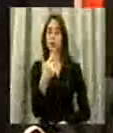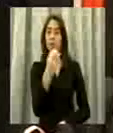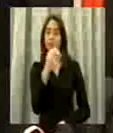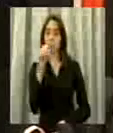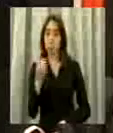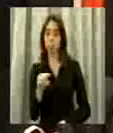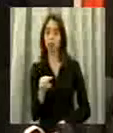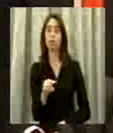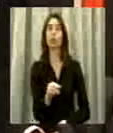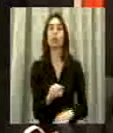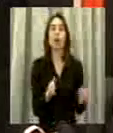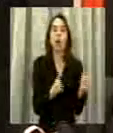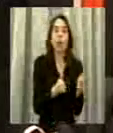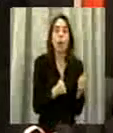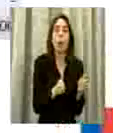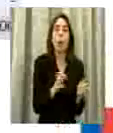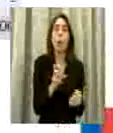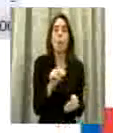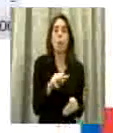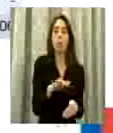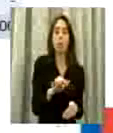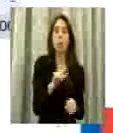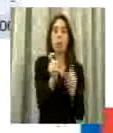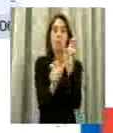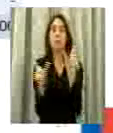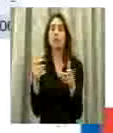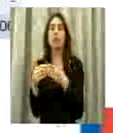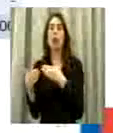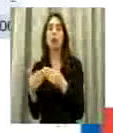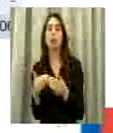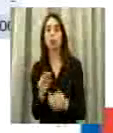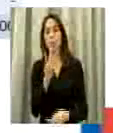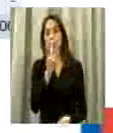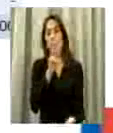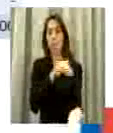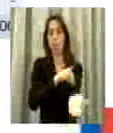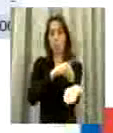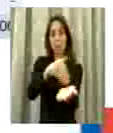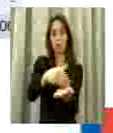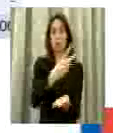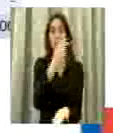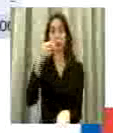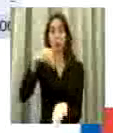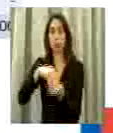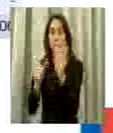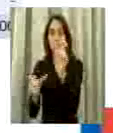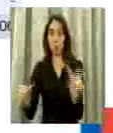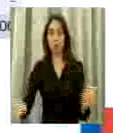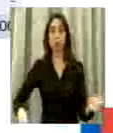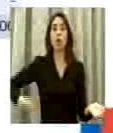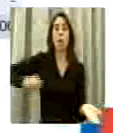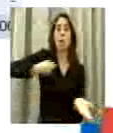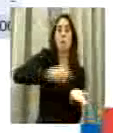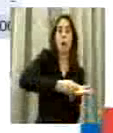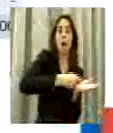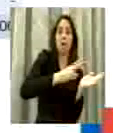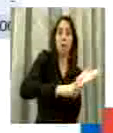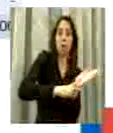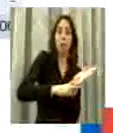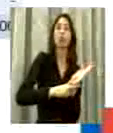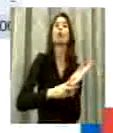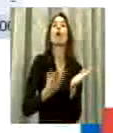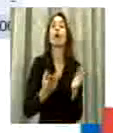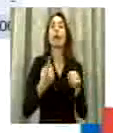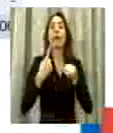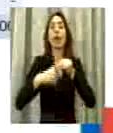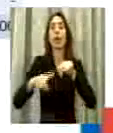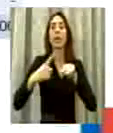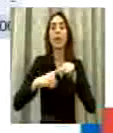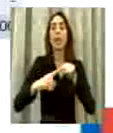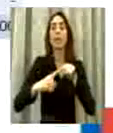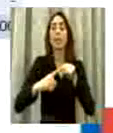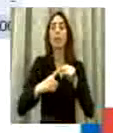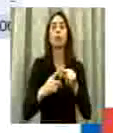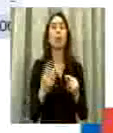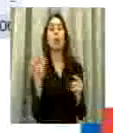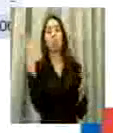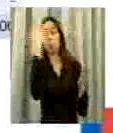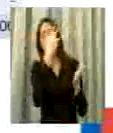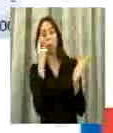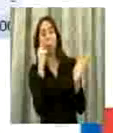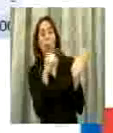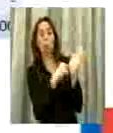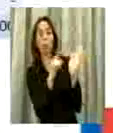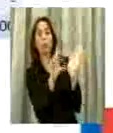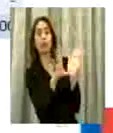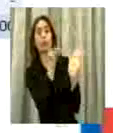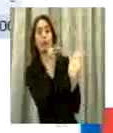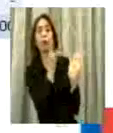99,7% son pymes o personas naturales. 3.200.000 contribuyentes pagan el impuesto al crédito. A veces la gente no se da cuenta, simplemente lo paga, es parte del